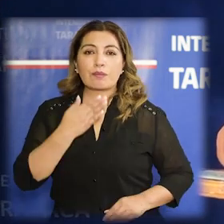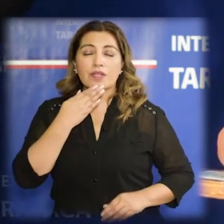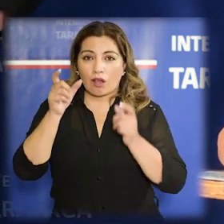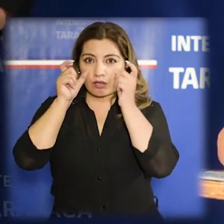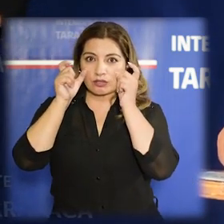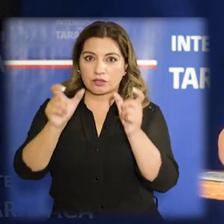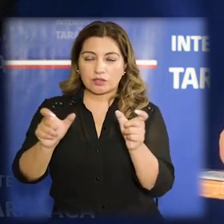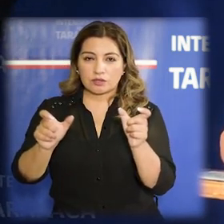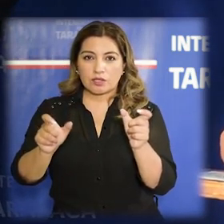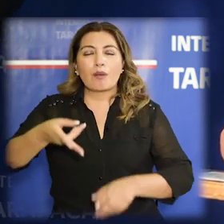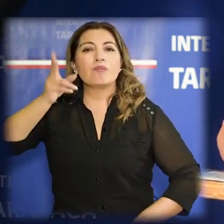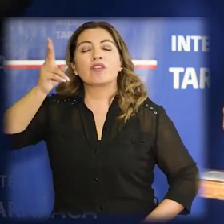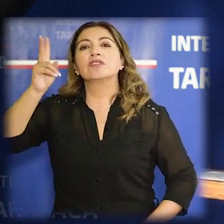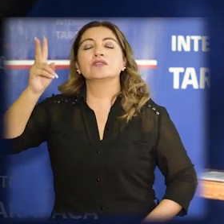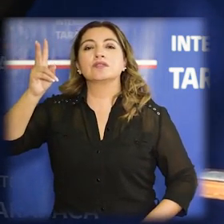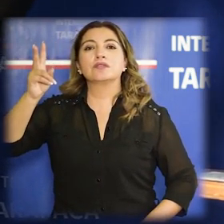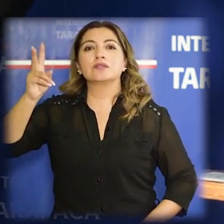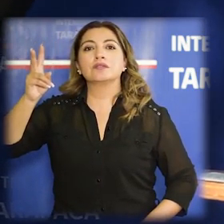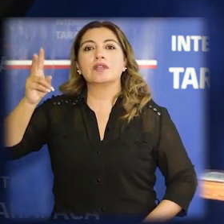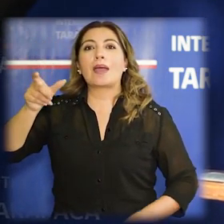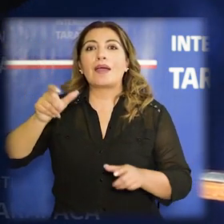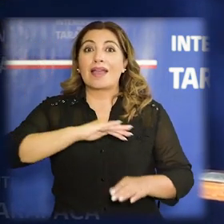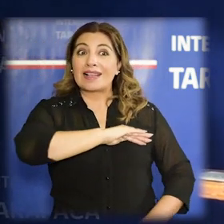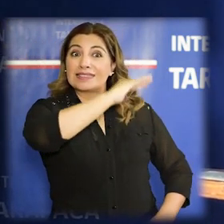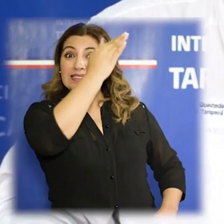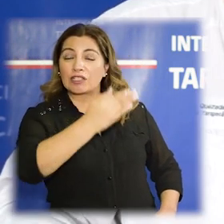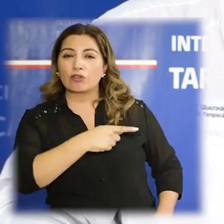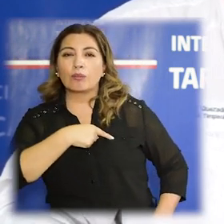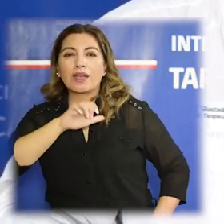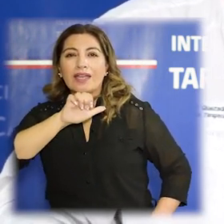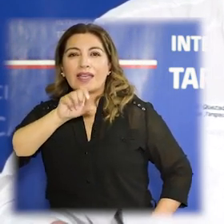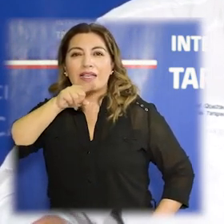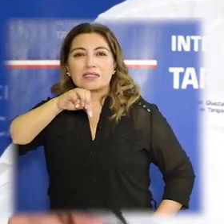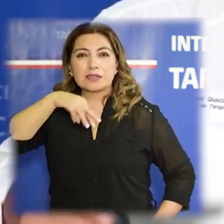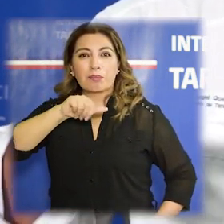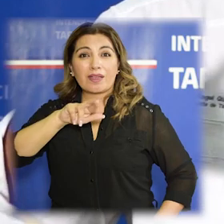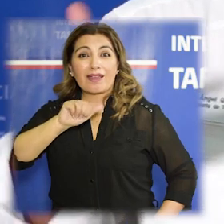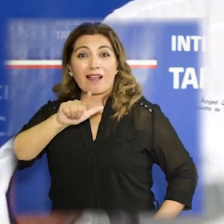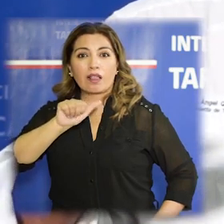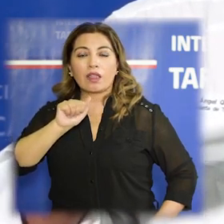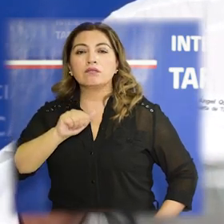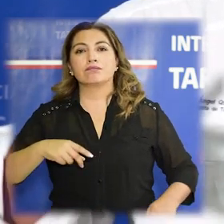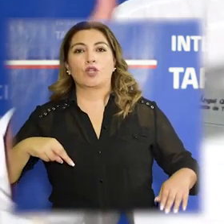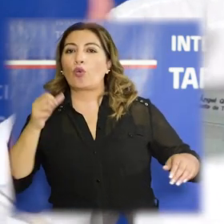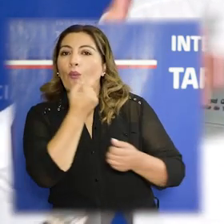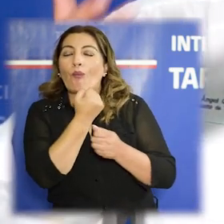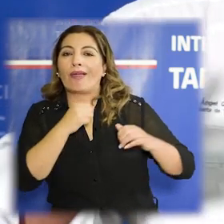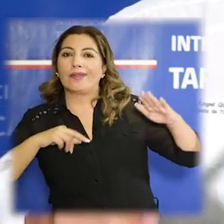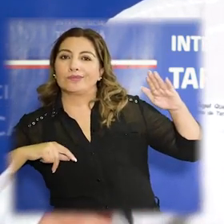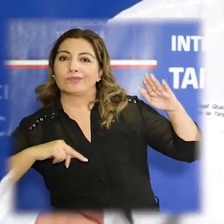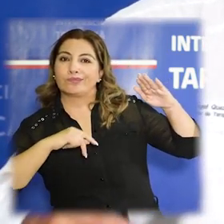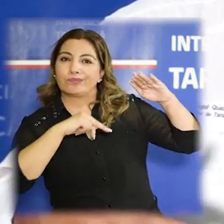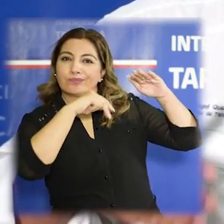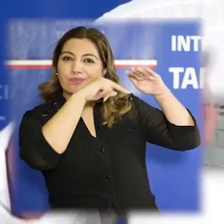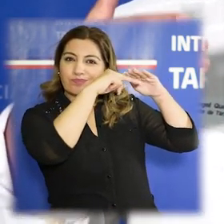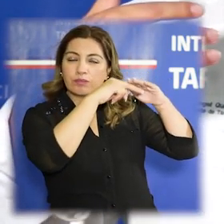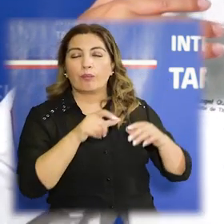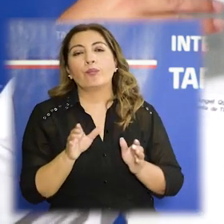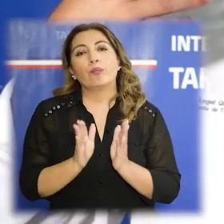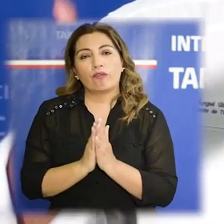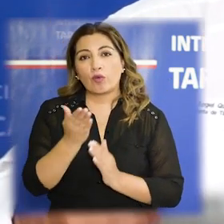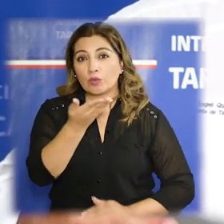fiscalización a prohibición de ingreso de peregrinos al Cerro Esmeralda. Si bien esto lo vamos a fiscalizar, esperamos, ¿no es cierto?, que la gente entienda